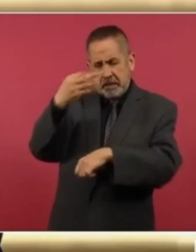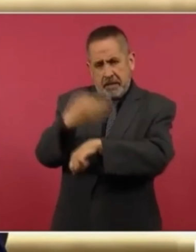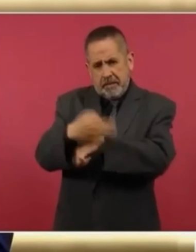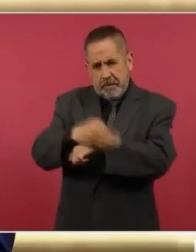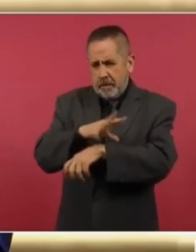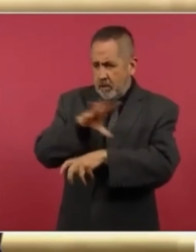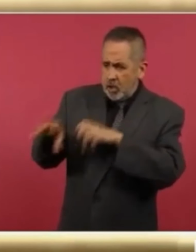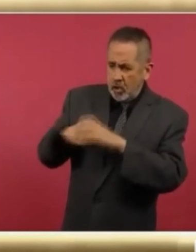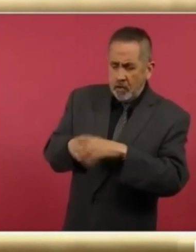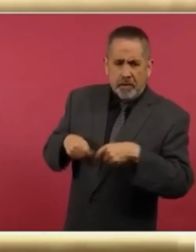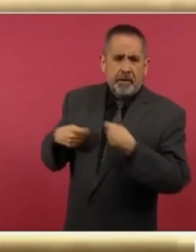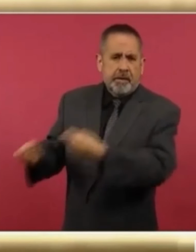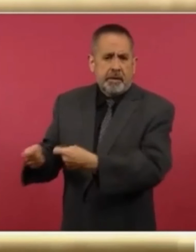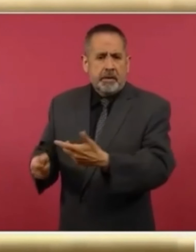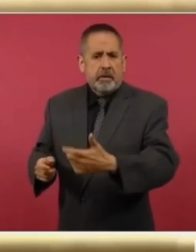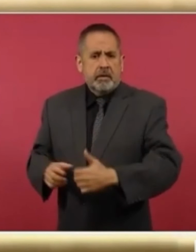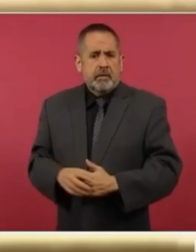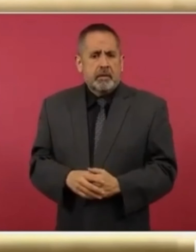permisos humanitarios,